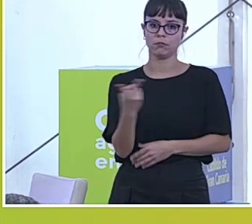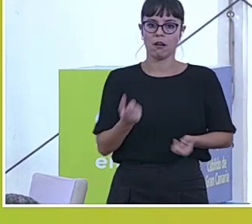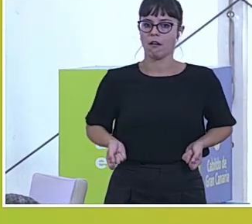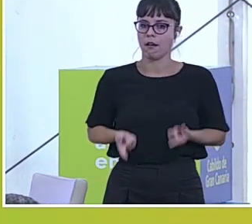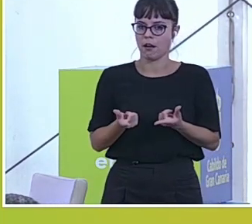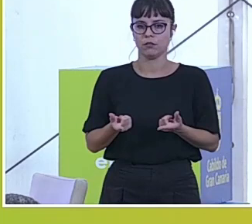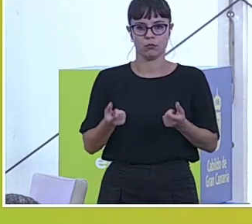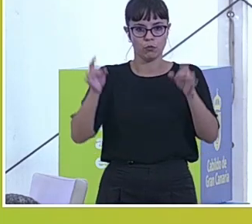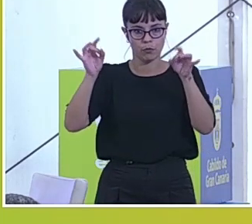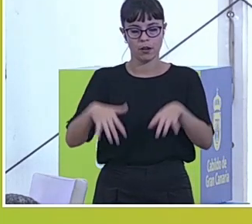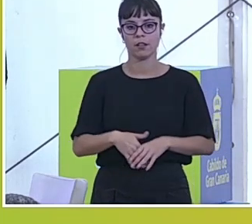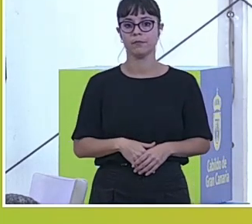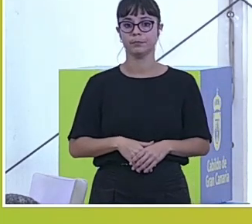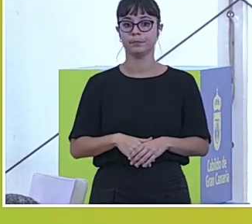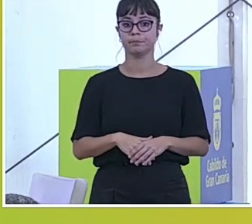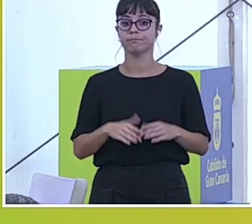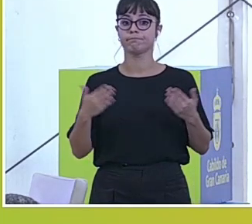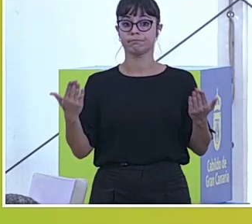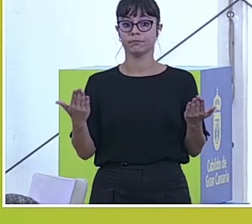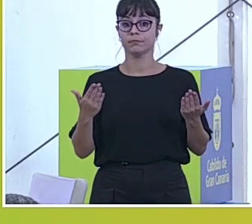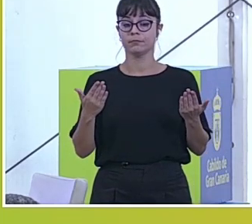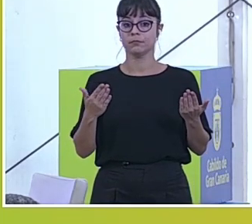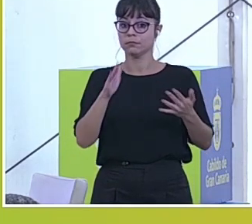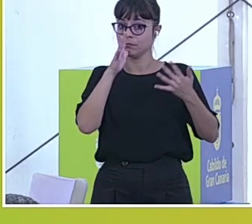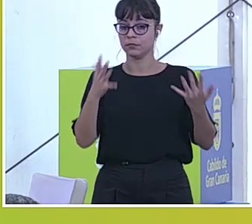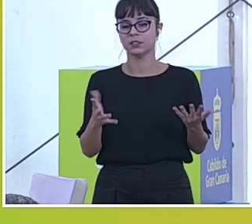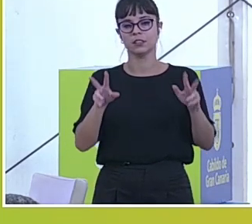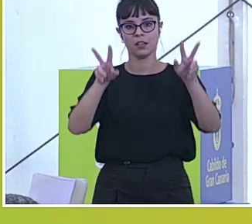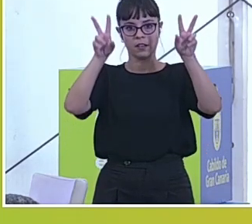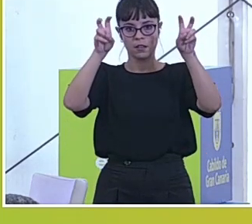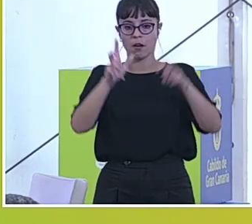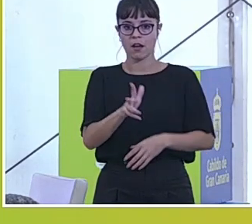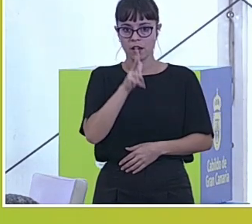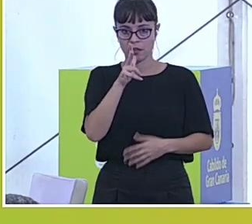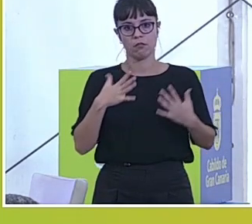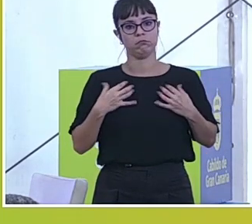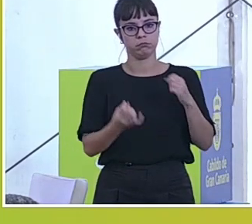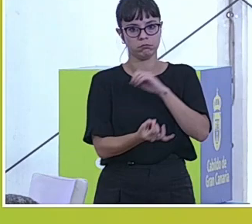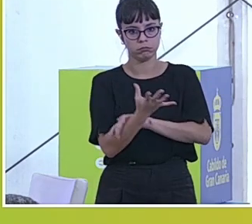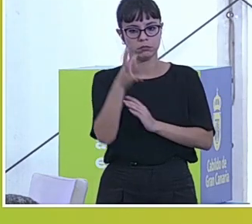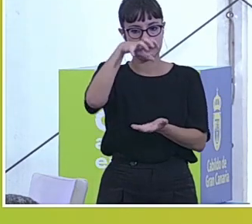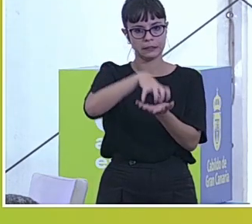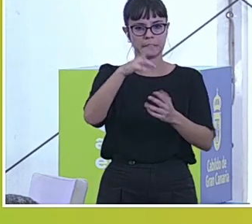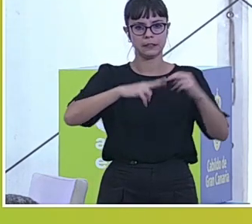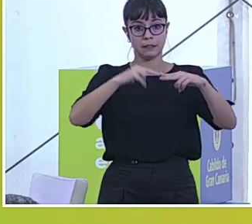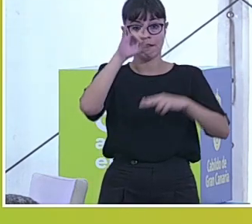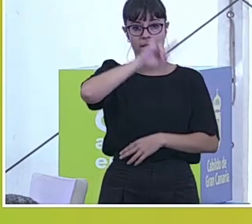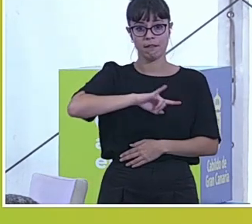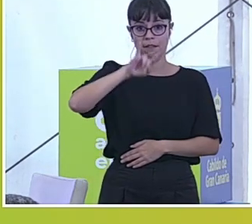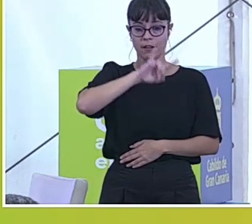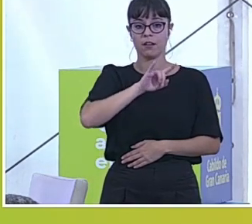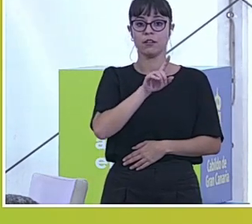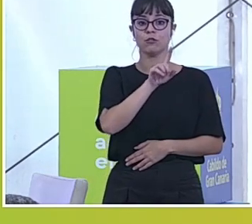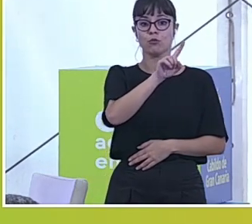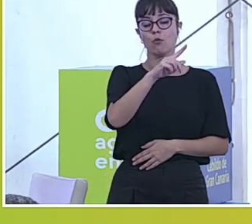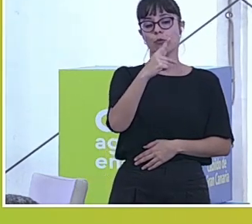teniendo en cuenta los costes de instalación aquí en Canarias, estamos hablando de en torno a unos 6-7 euros el